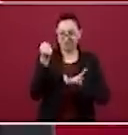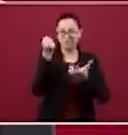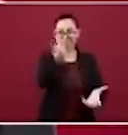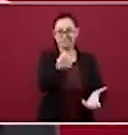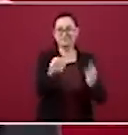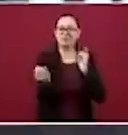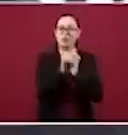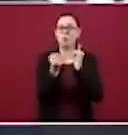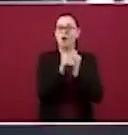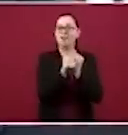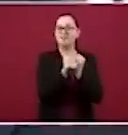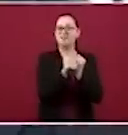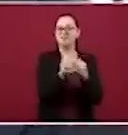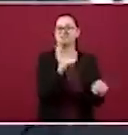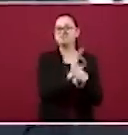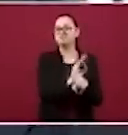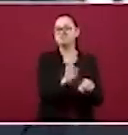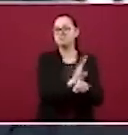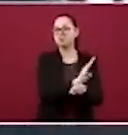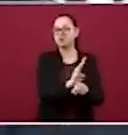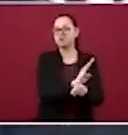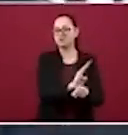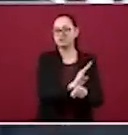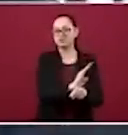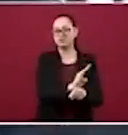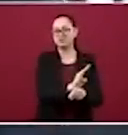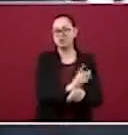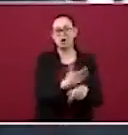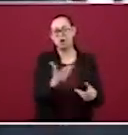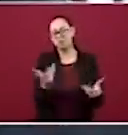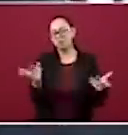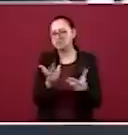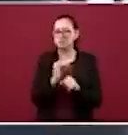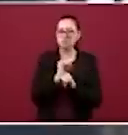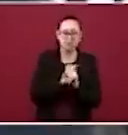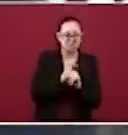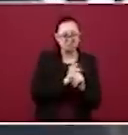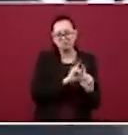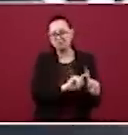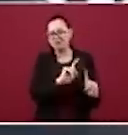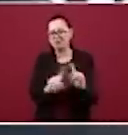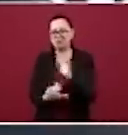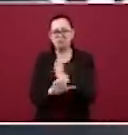del presupuesto en estudios y en otros